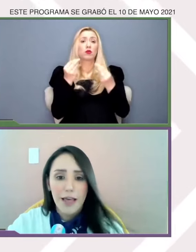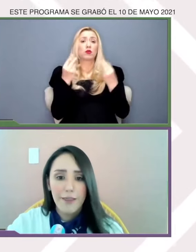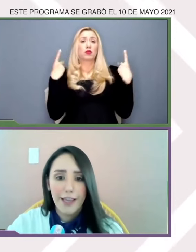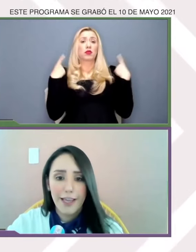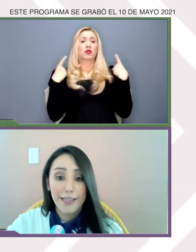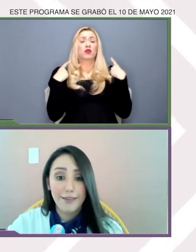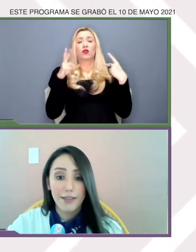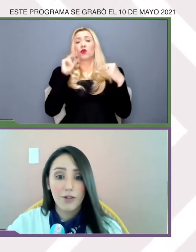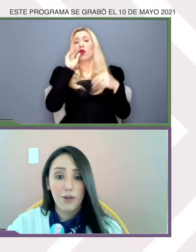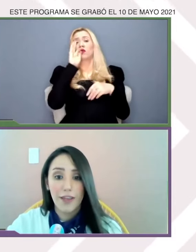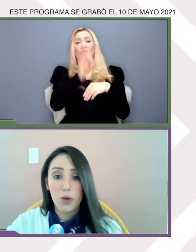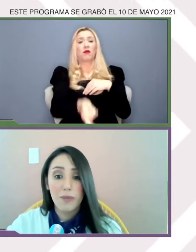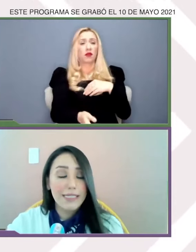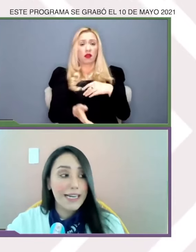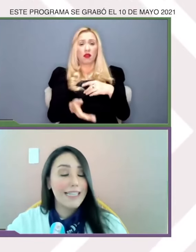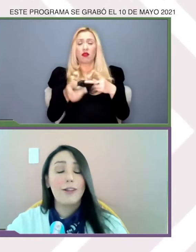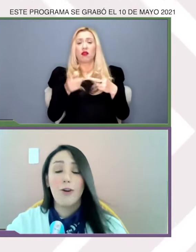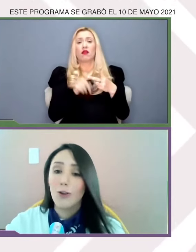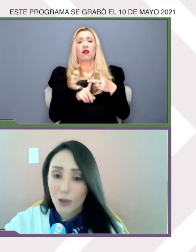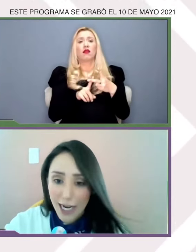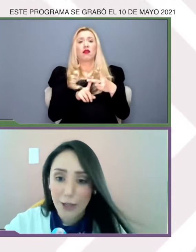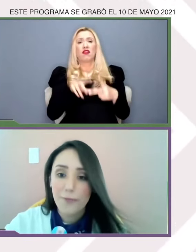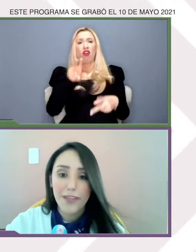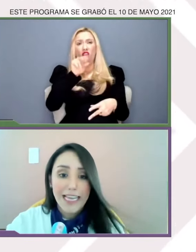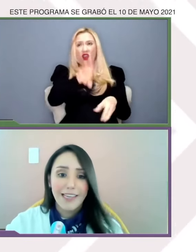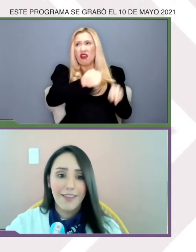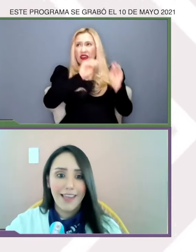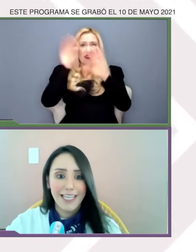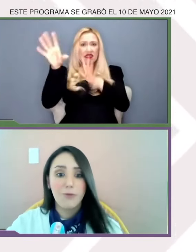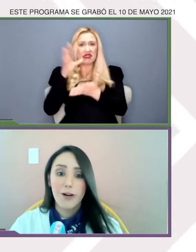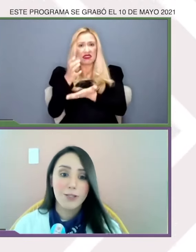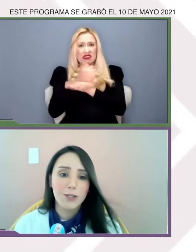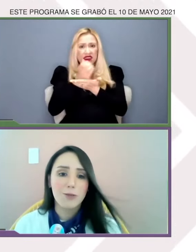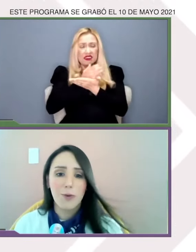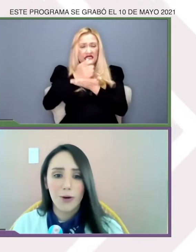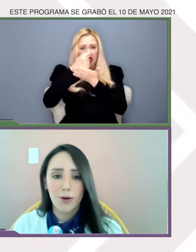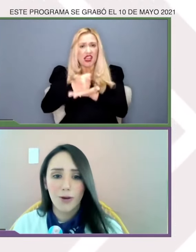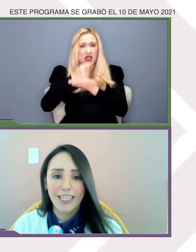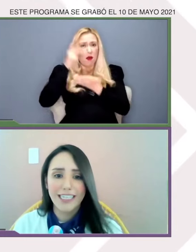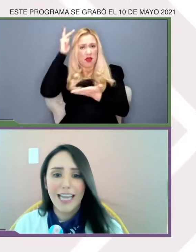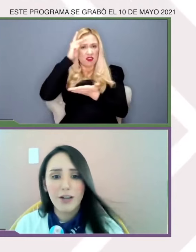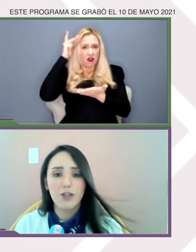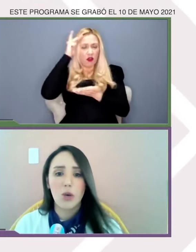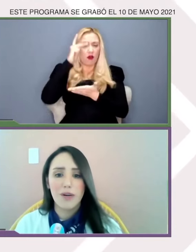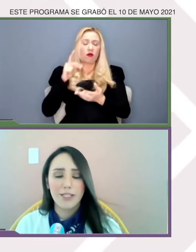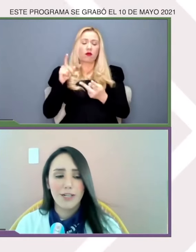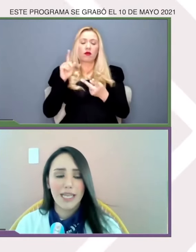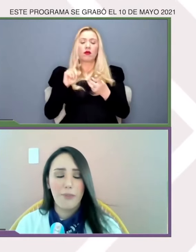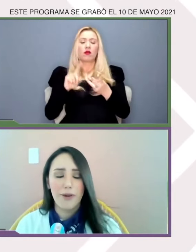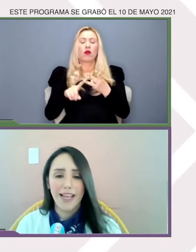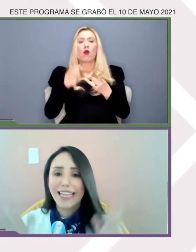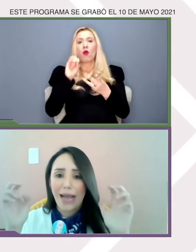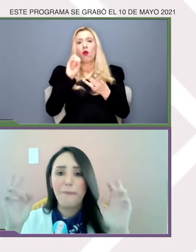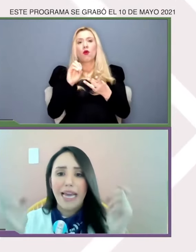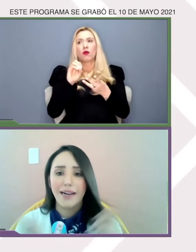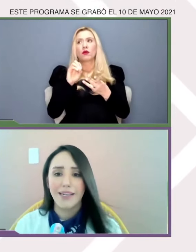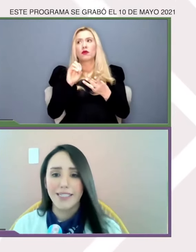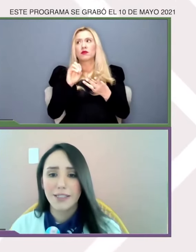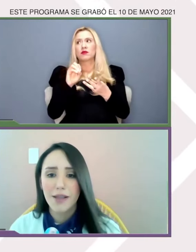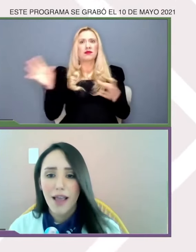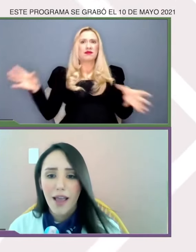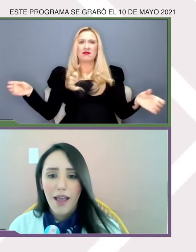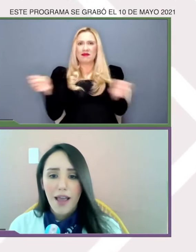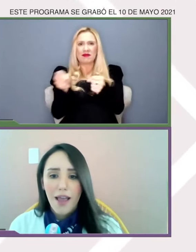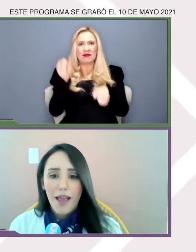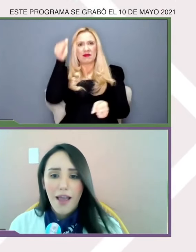rechazo, de intento de convencerles de lo contrario y de esfuerzos por conectarlos con personas que puedan